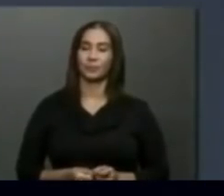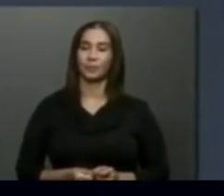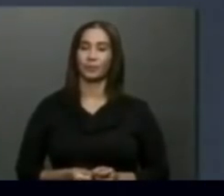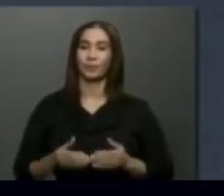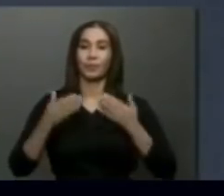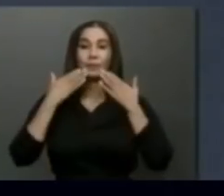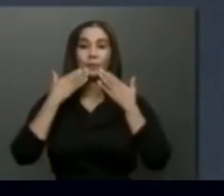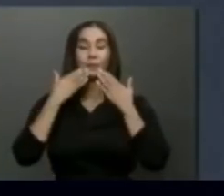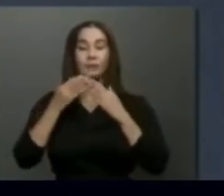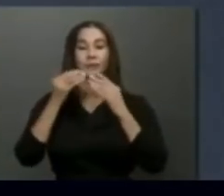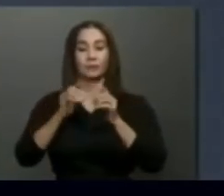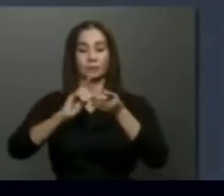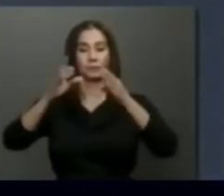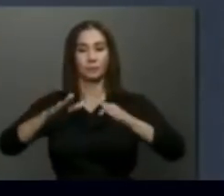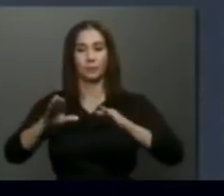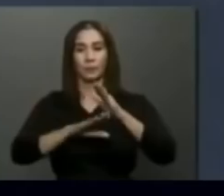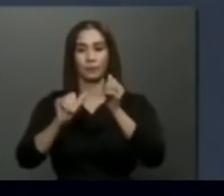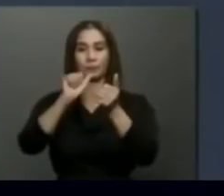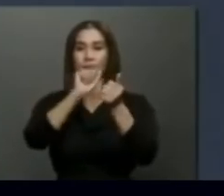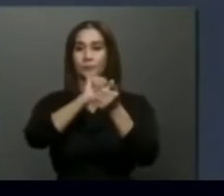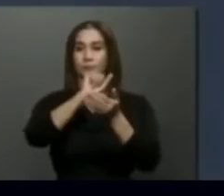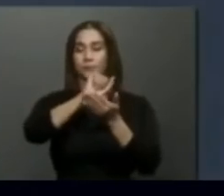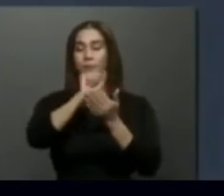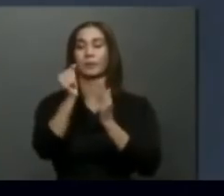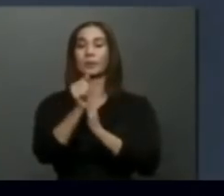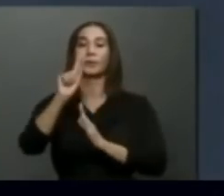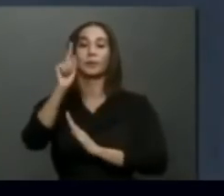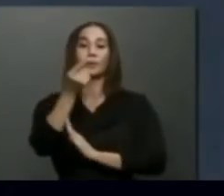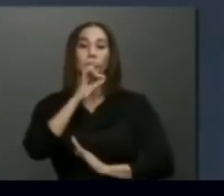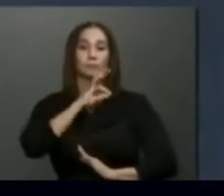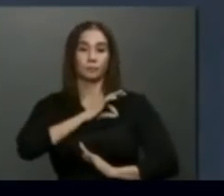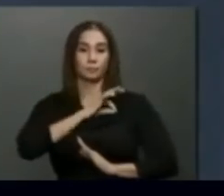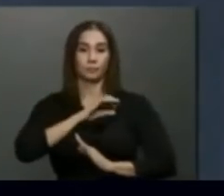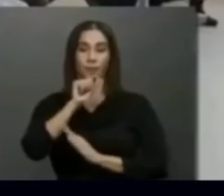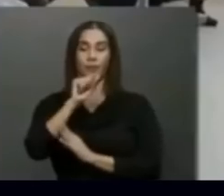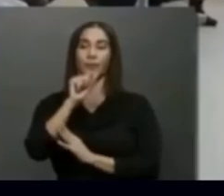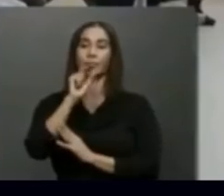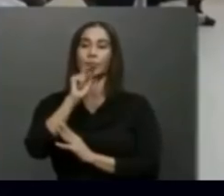Gracias al distinguido director general del Sistema Único de Beneficiarios, SUBEN.